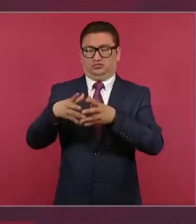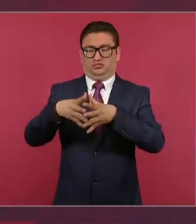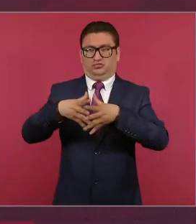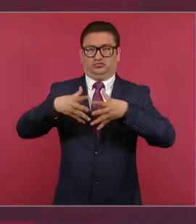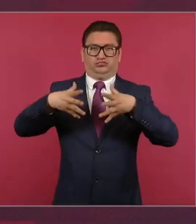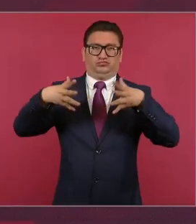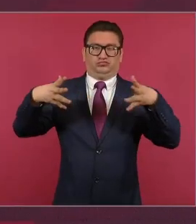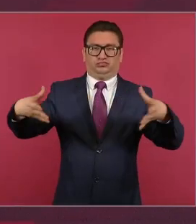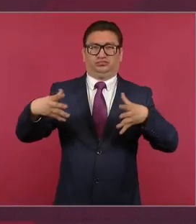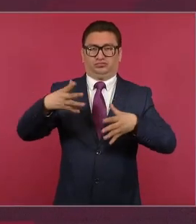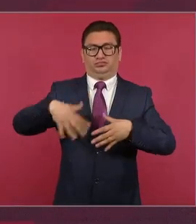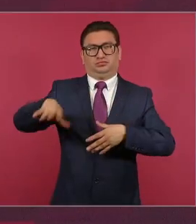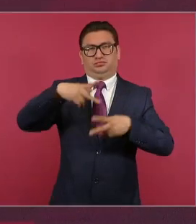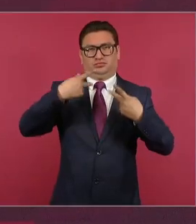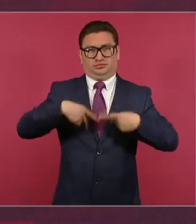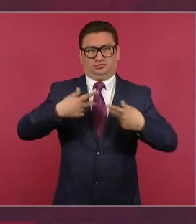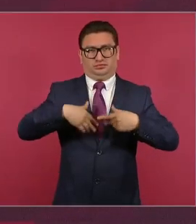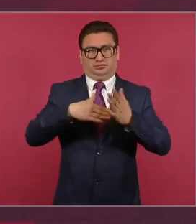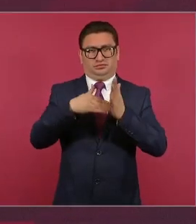que